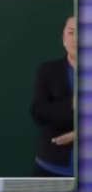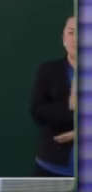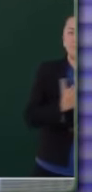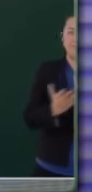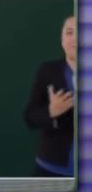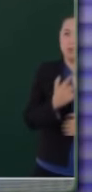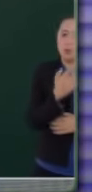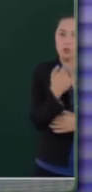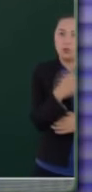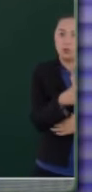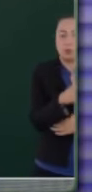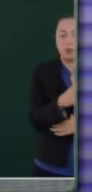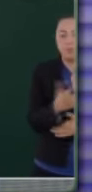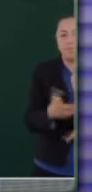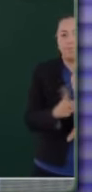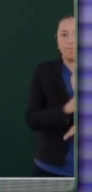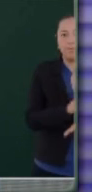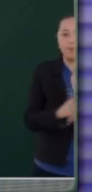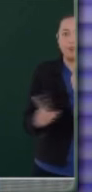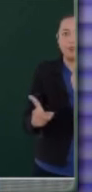el derecho de asilo,